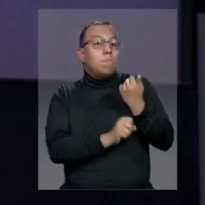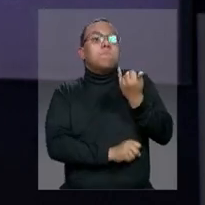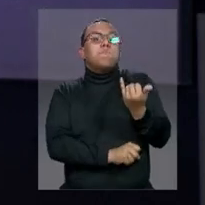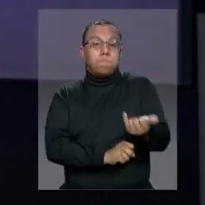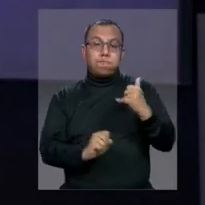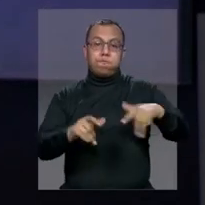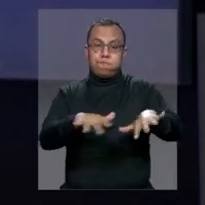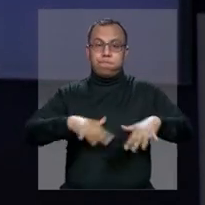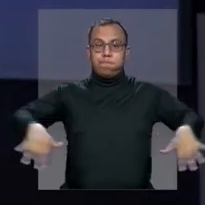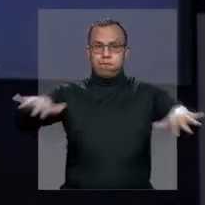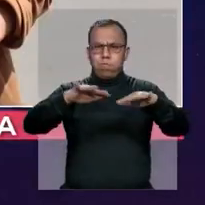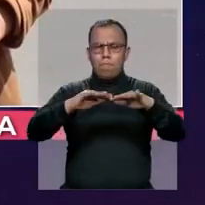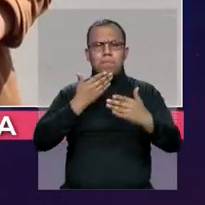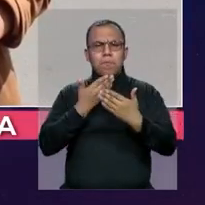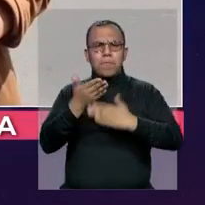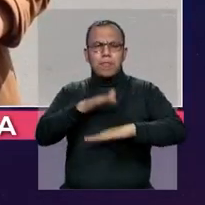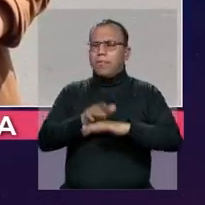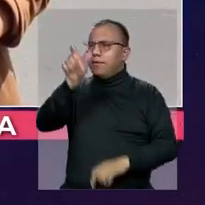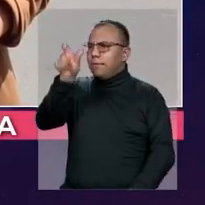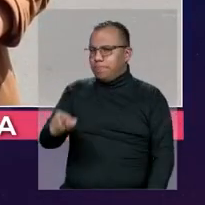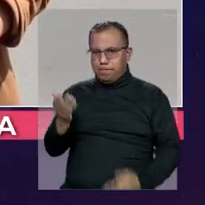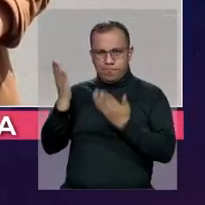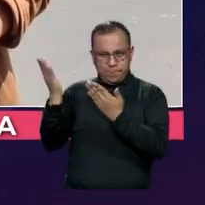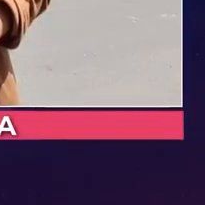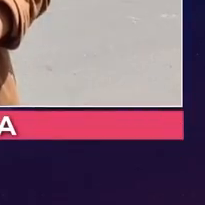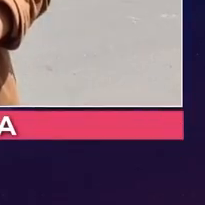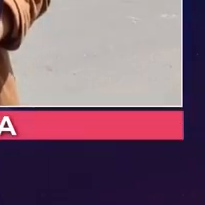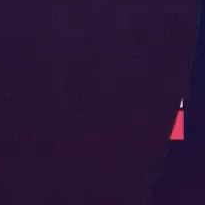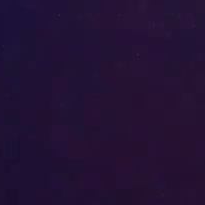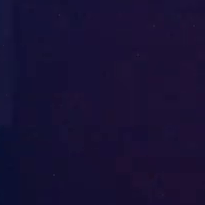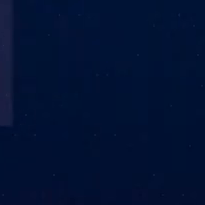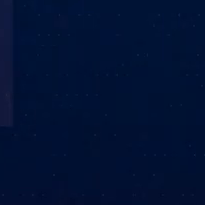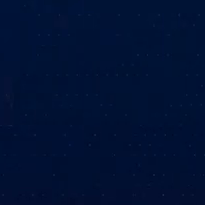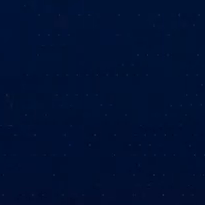el ambiente. Daniela Espitia, usted tiene más detalles. Adelante.